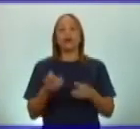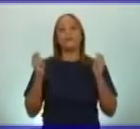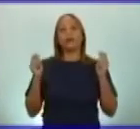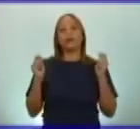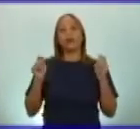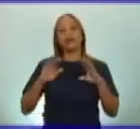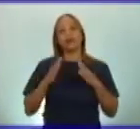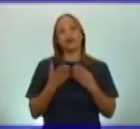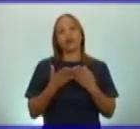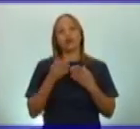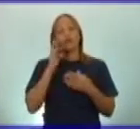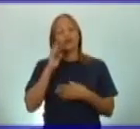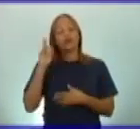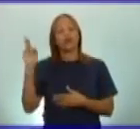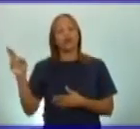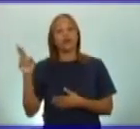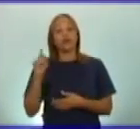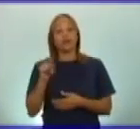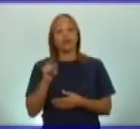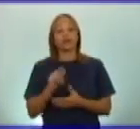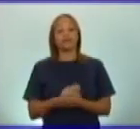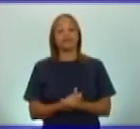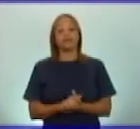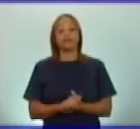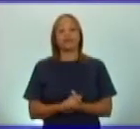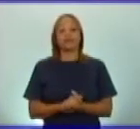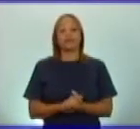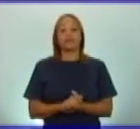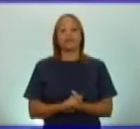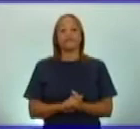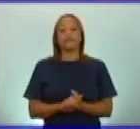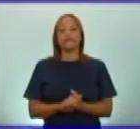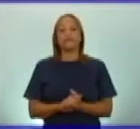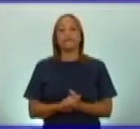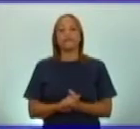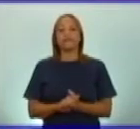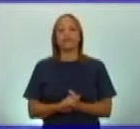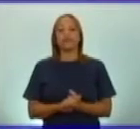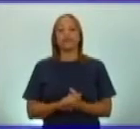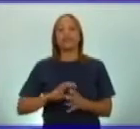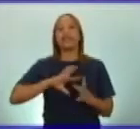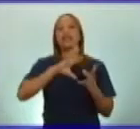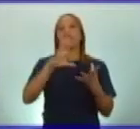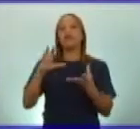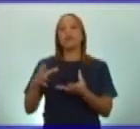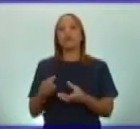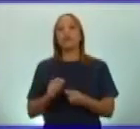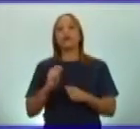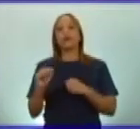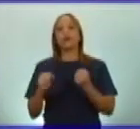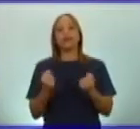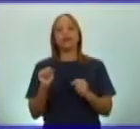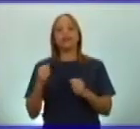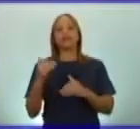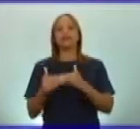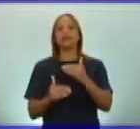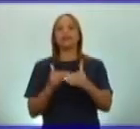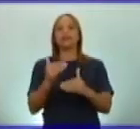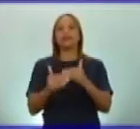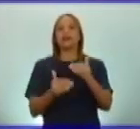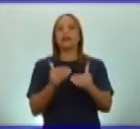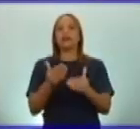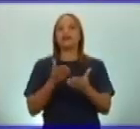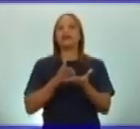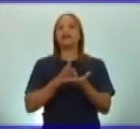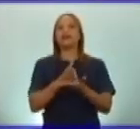también, queridos estudiantes, ustedes recordarán que el mundo capitalista sistemáticamente está